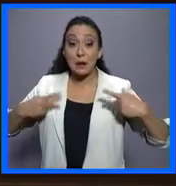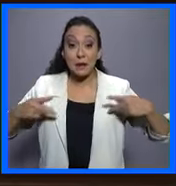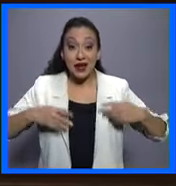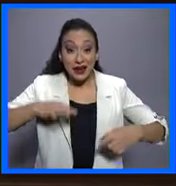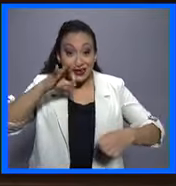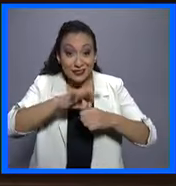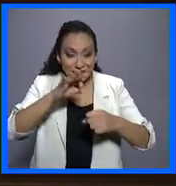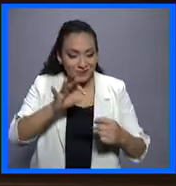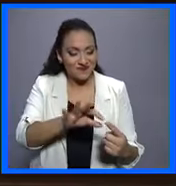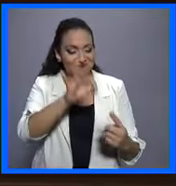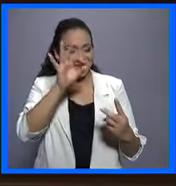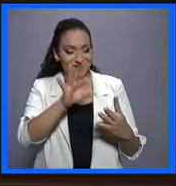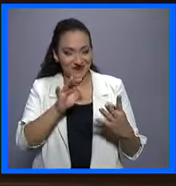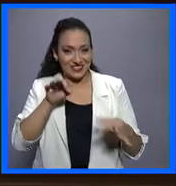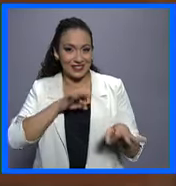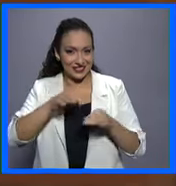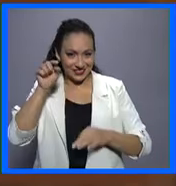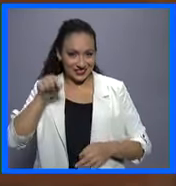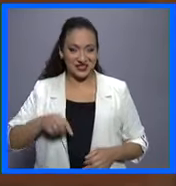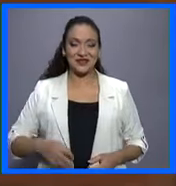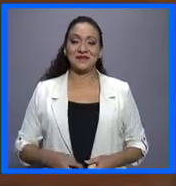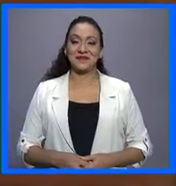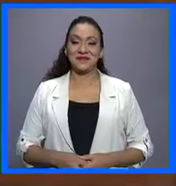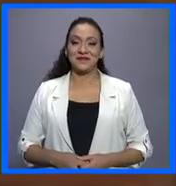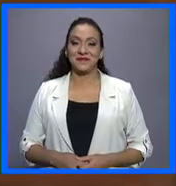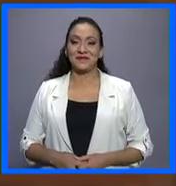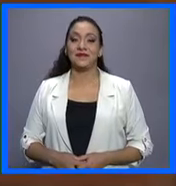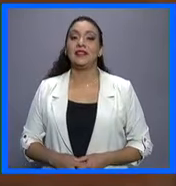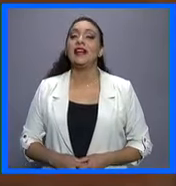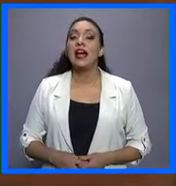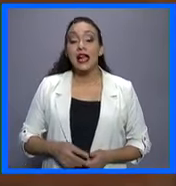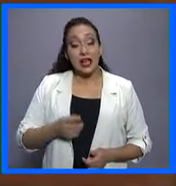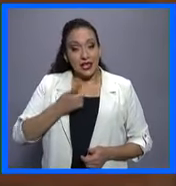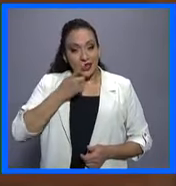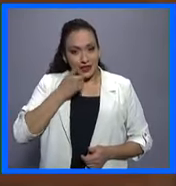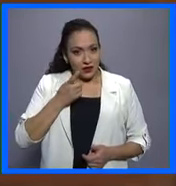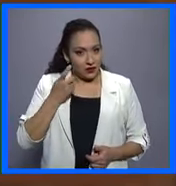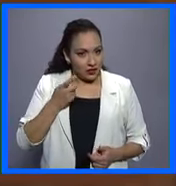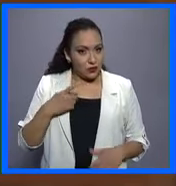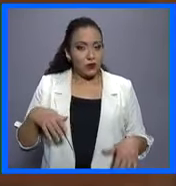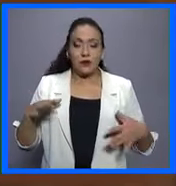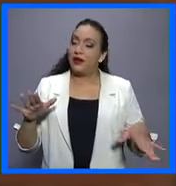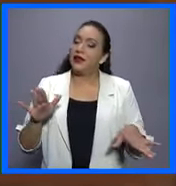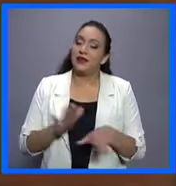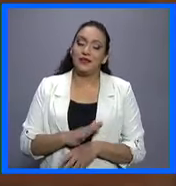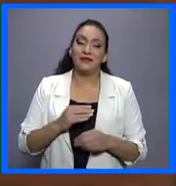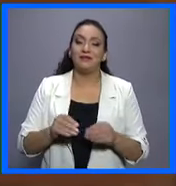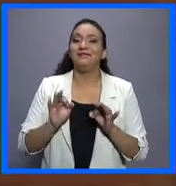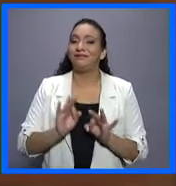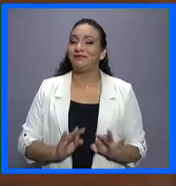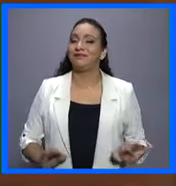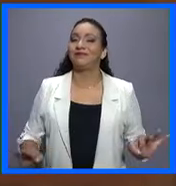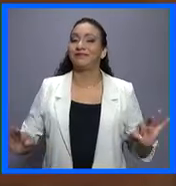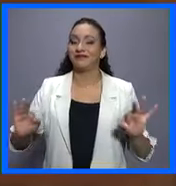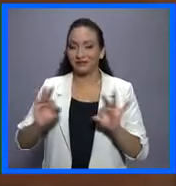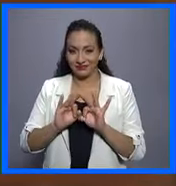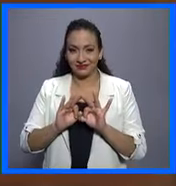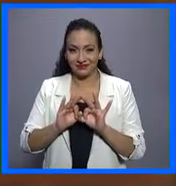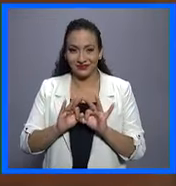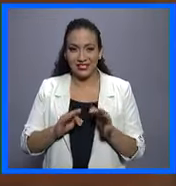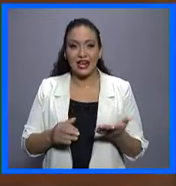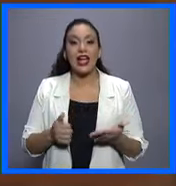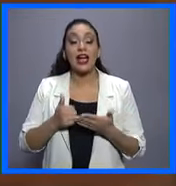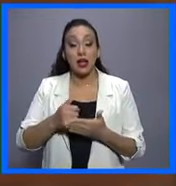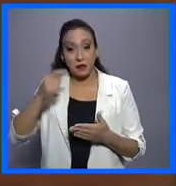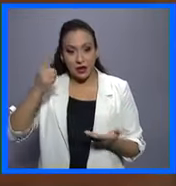la ciudadanía que votó por ellos. Señaló que a la magnitud de este cambio debe corresponder necesariamente la transformación de la